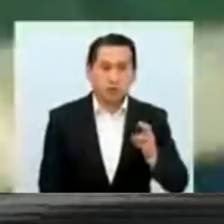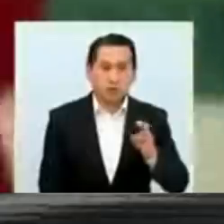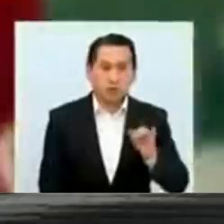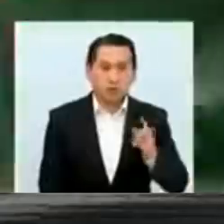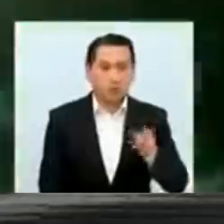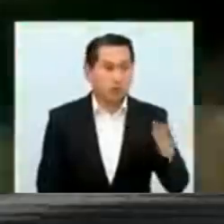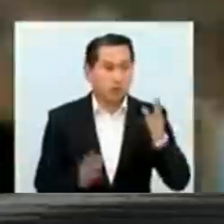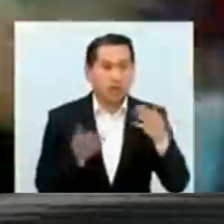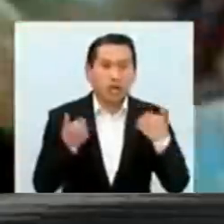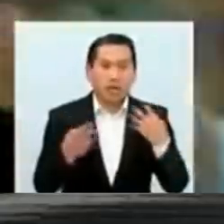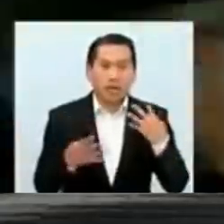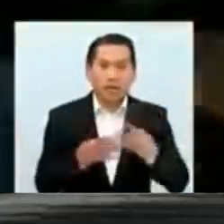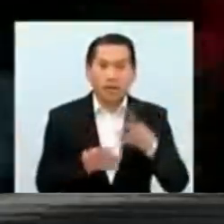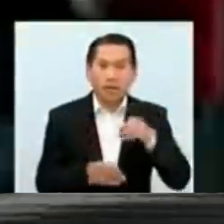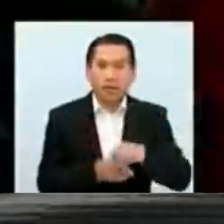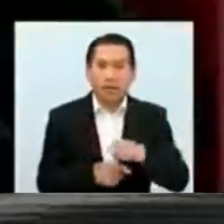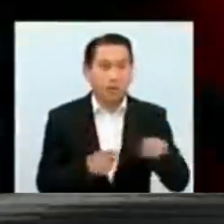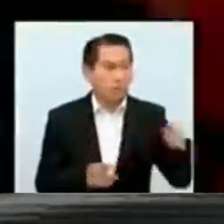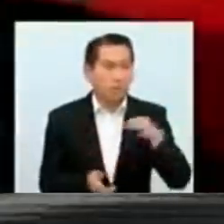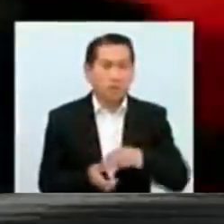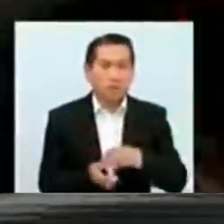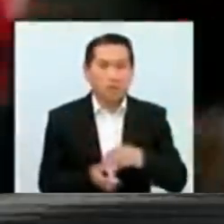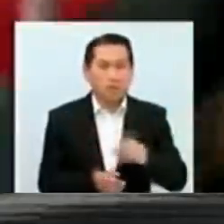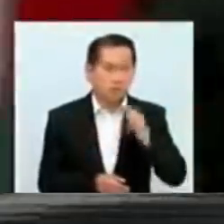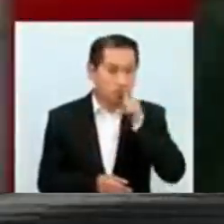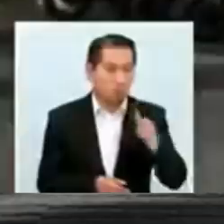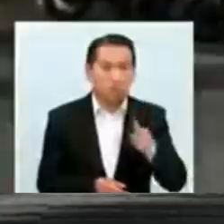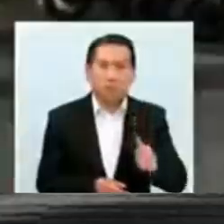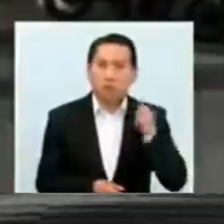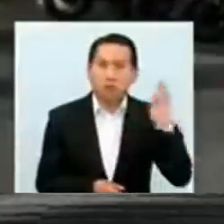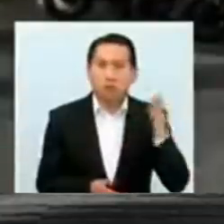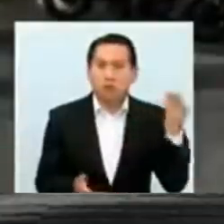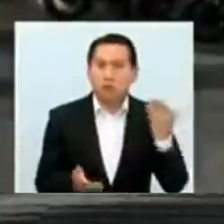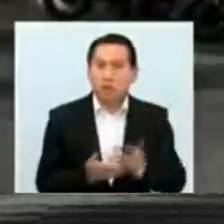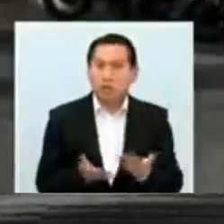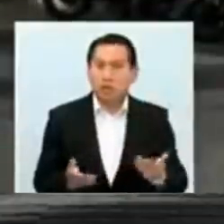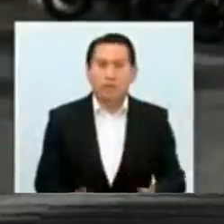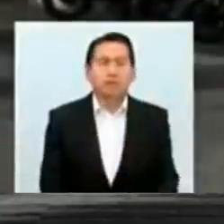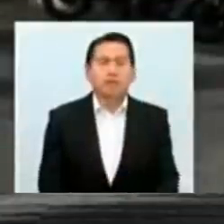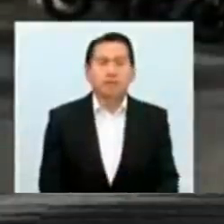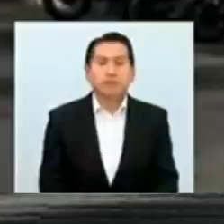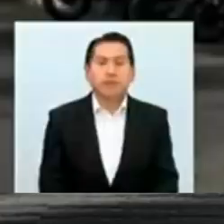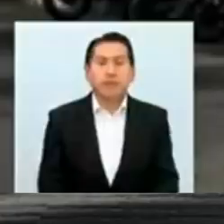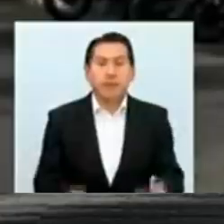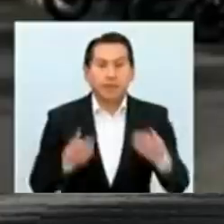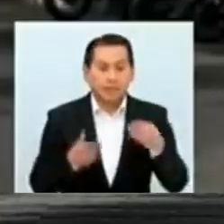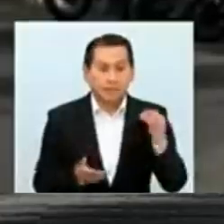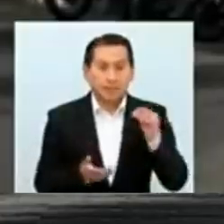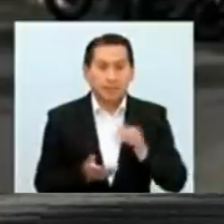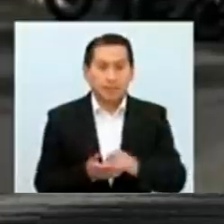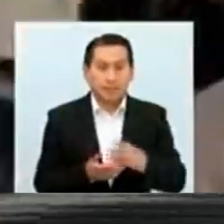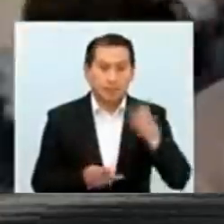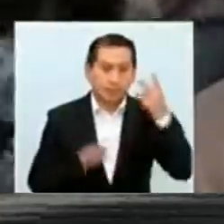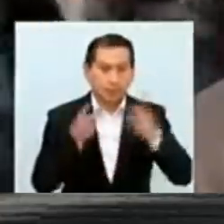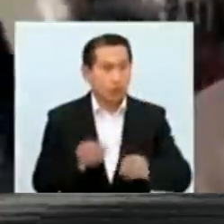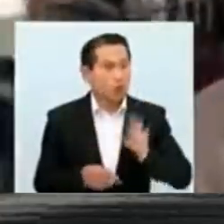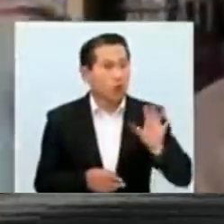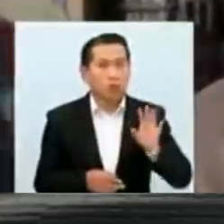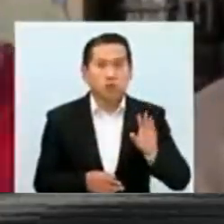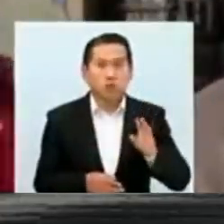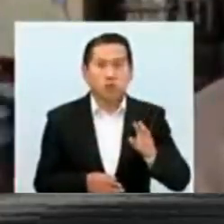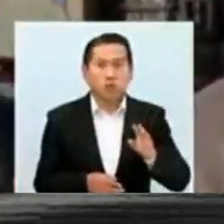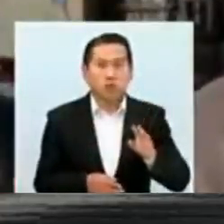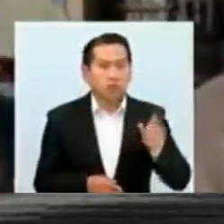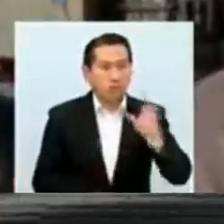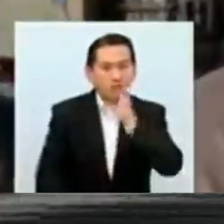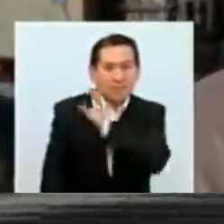atención médica en San Pedro, pero los médicos particulares nunca asistieron. Se tenía programado la visita de su seguro,